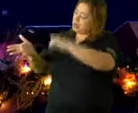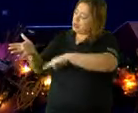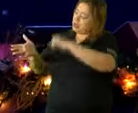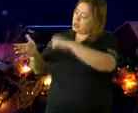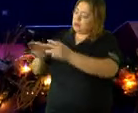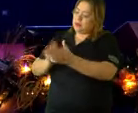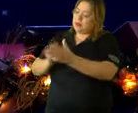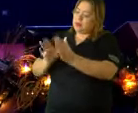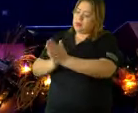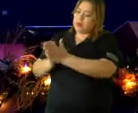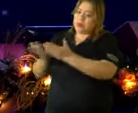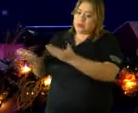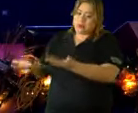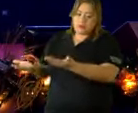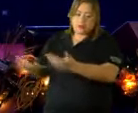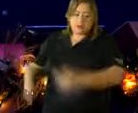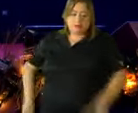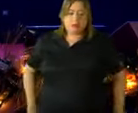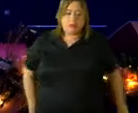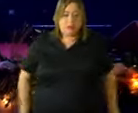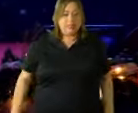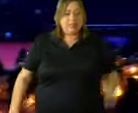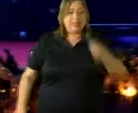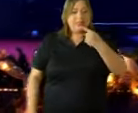andamos, 2 Corintios 5:7.